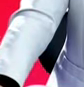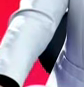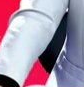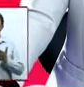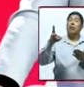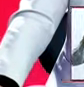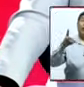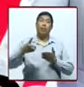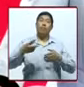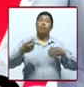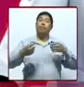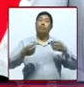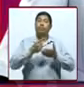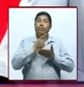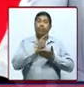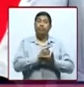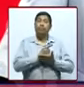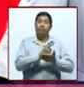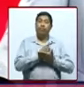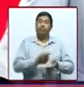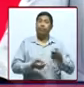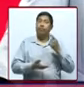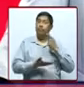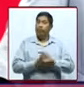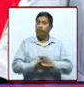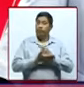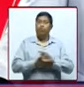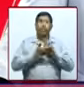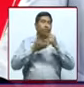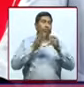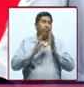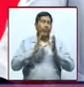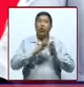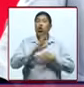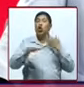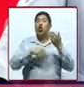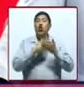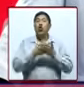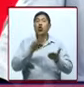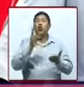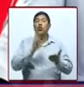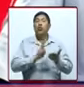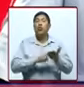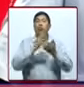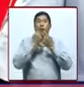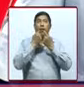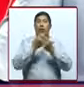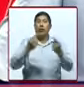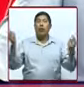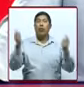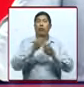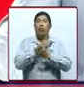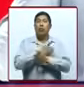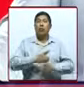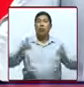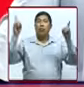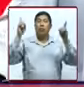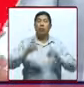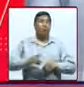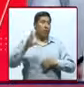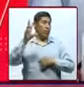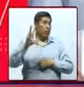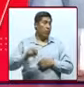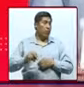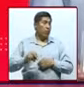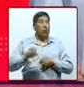Evidentemente el debate continúa porque ¿firmaron todos esa declaración por la democracia? No, por supuesto que no. Pero lo